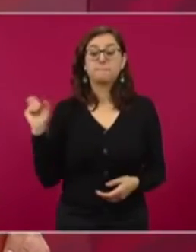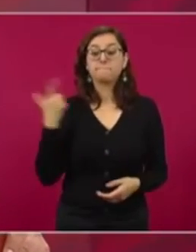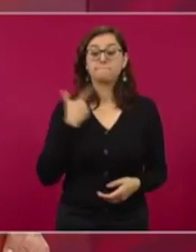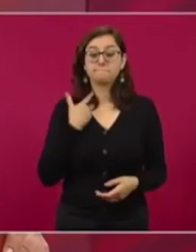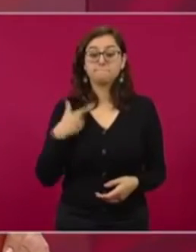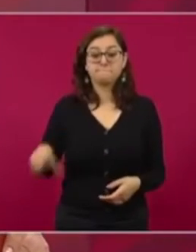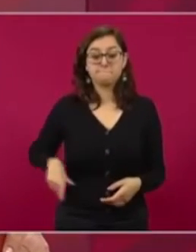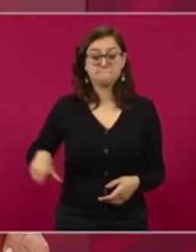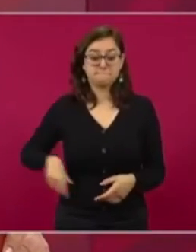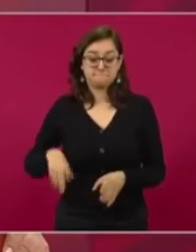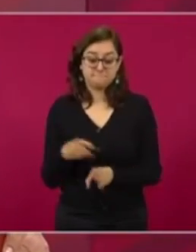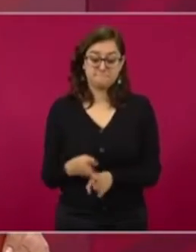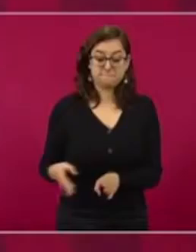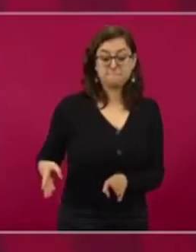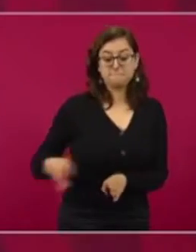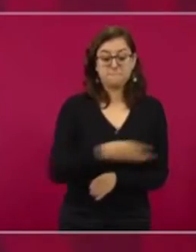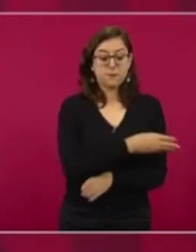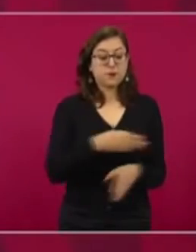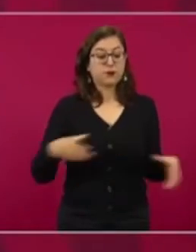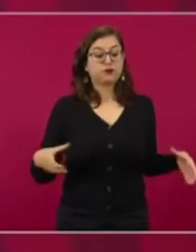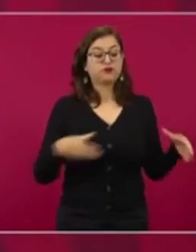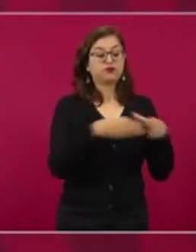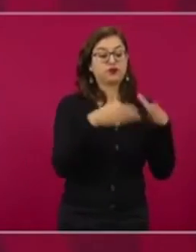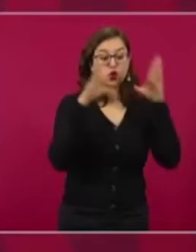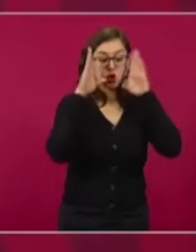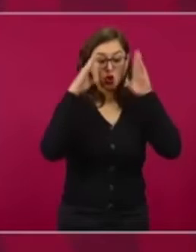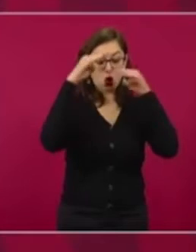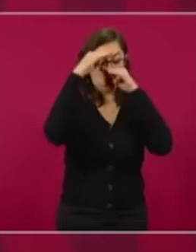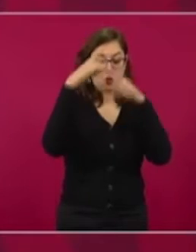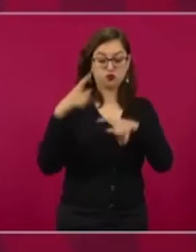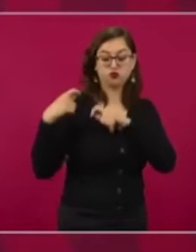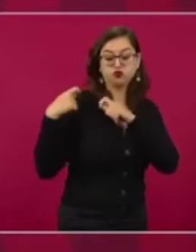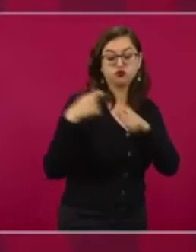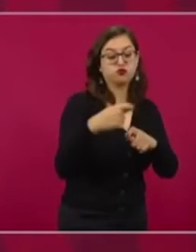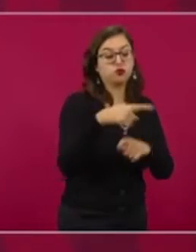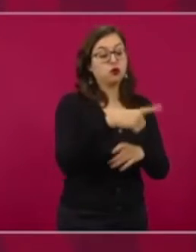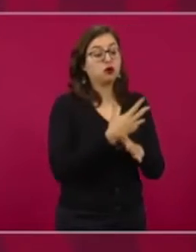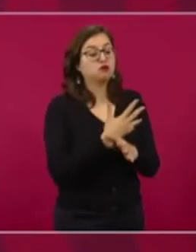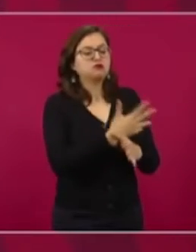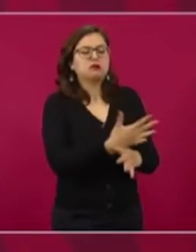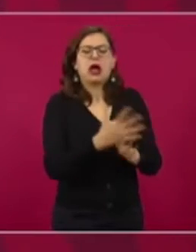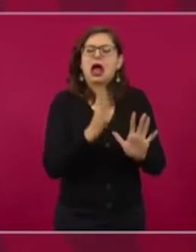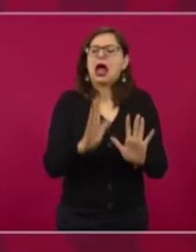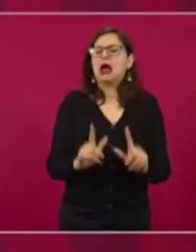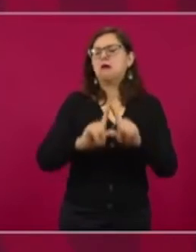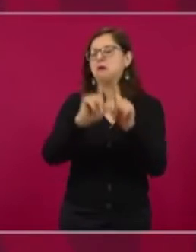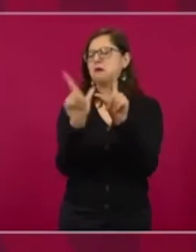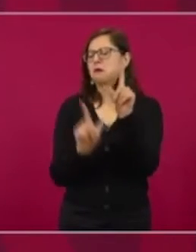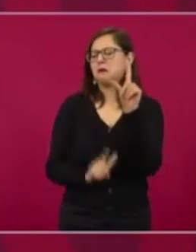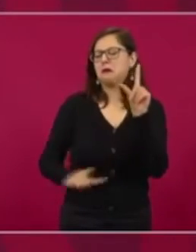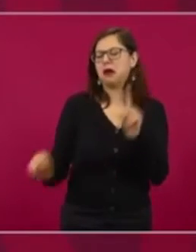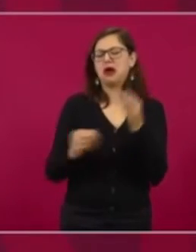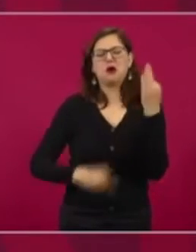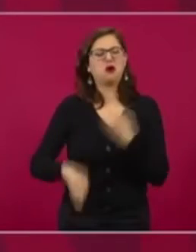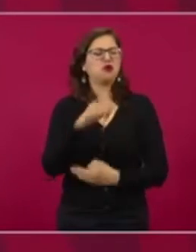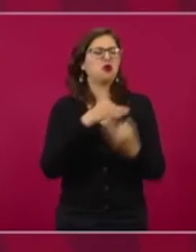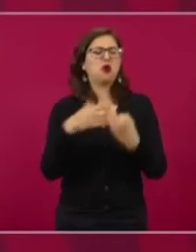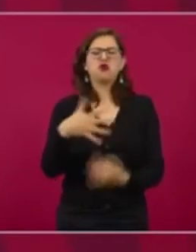conservadores, las élites, la idea de que la corrupción somos todos. Lo sacaba hasta